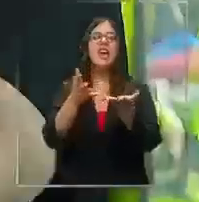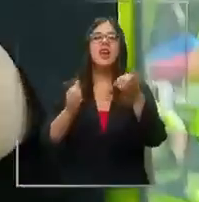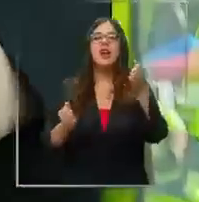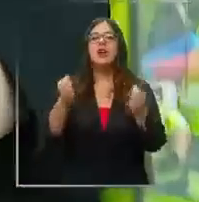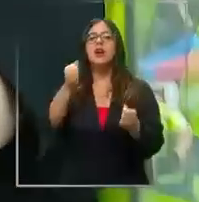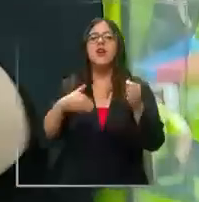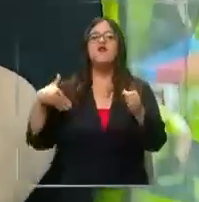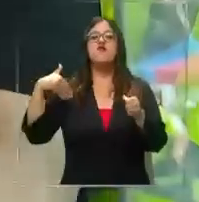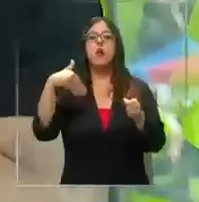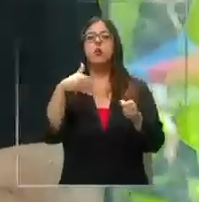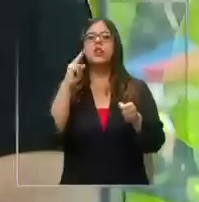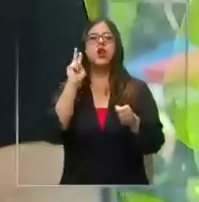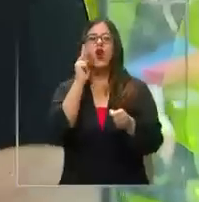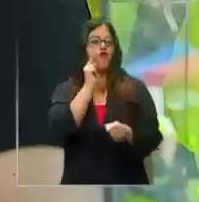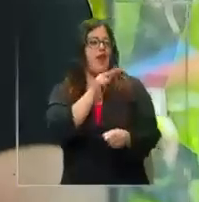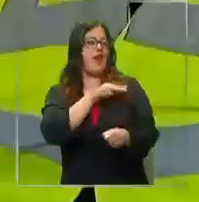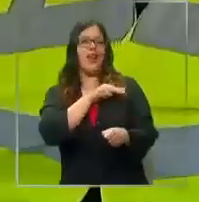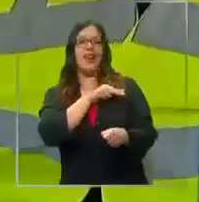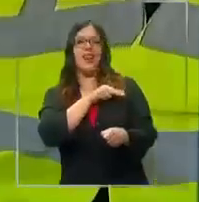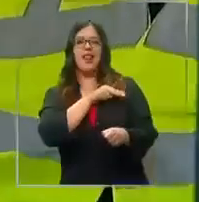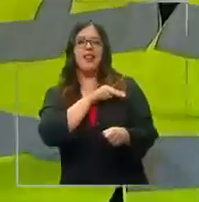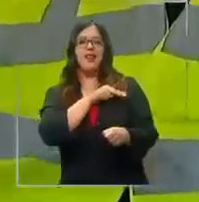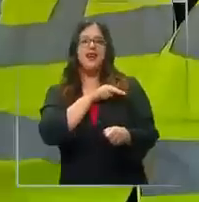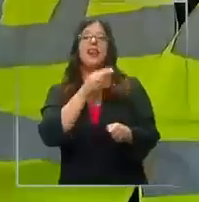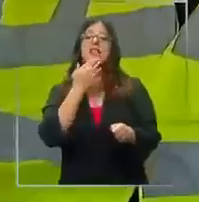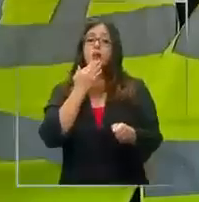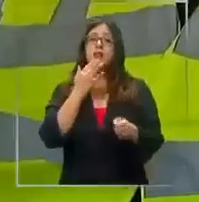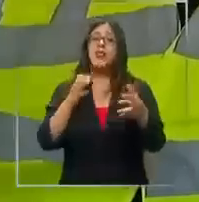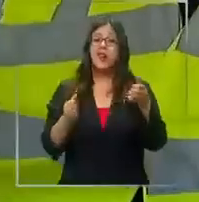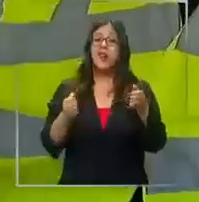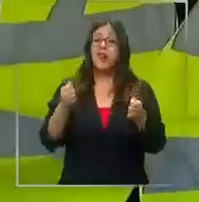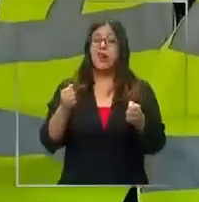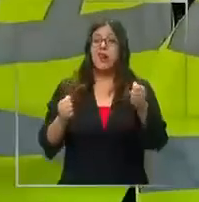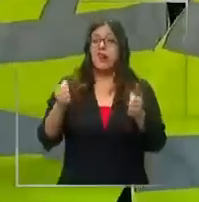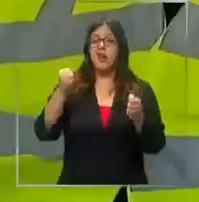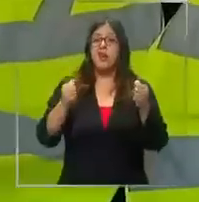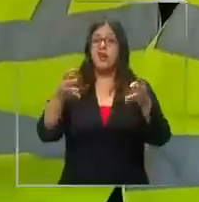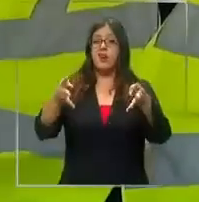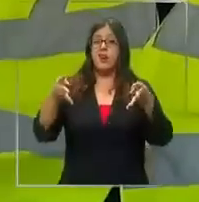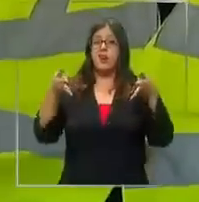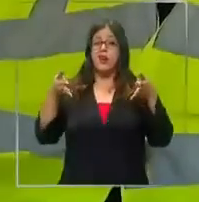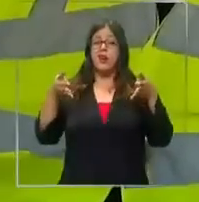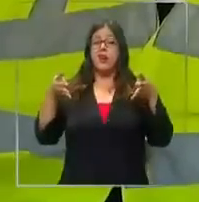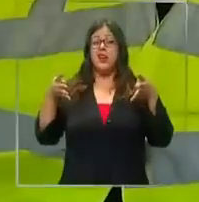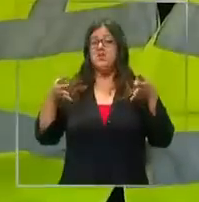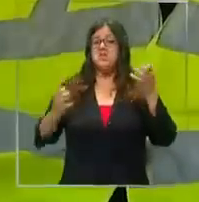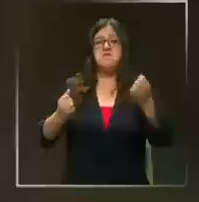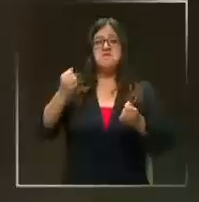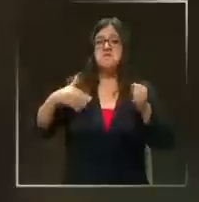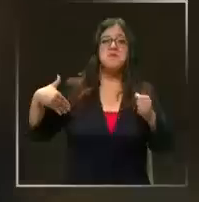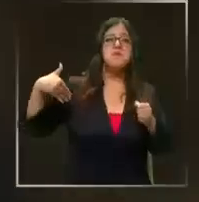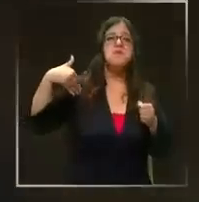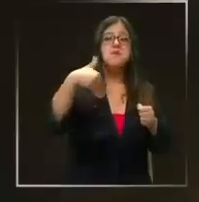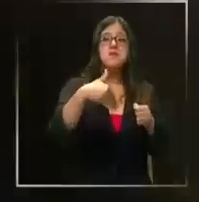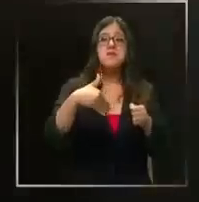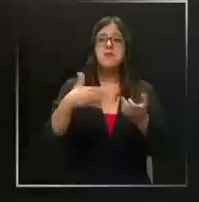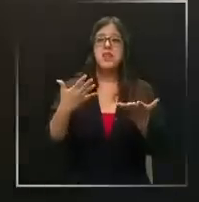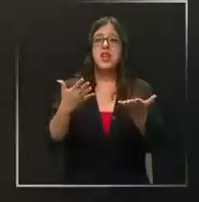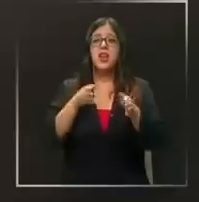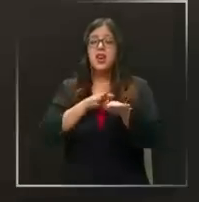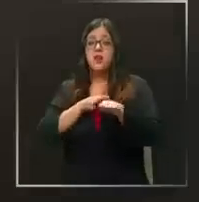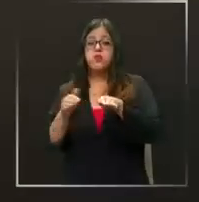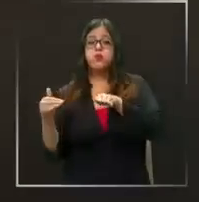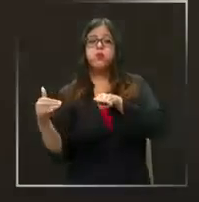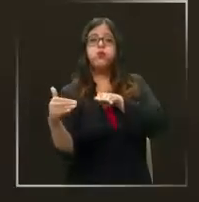los conductores de buses y entiendan además que los vehículos mayores necesitan varios metros para frenar, por lo que cruzarse frente a ellos en